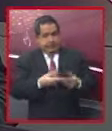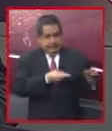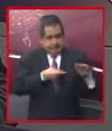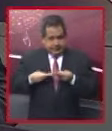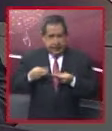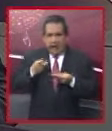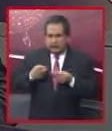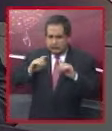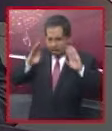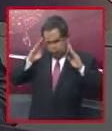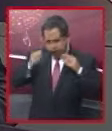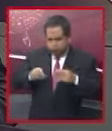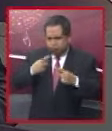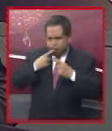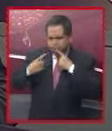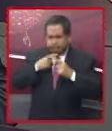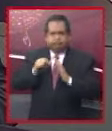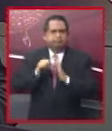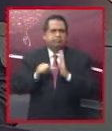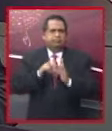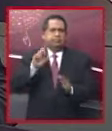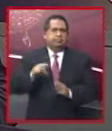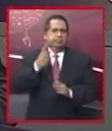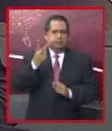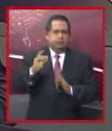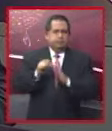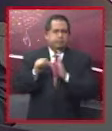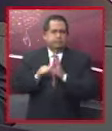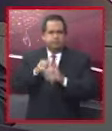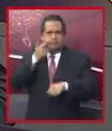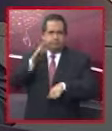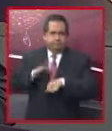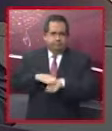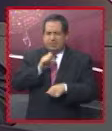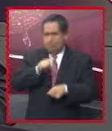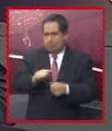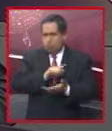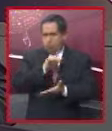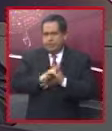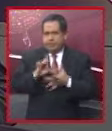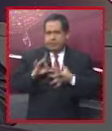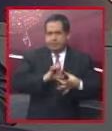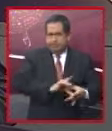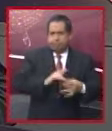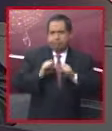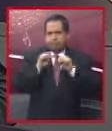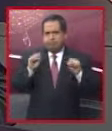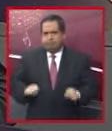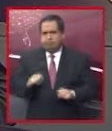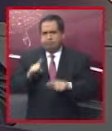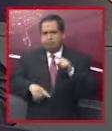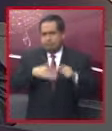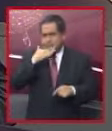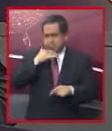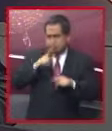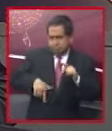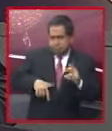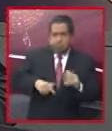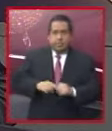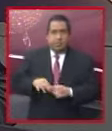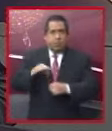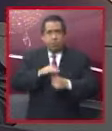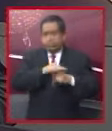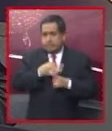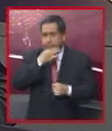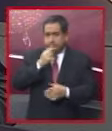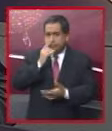los artículos 32 de la Ley General de Responsabilidades Administrativas, parte del paquete de la legislación secundaria del Sistema Nacional Anticorrupción. En votación económica,